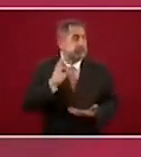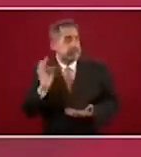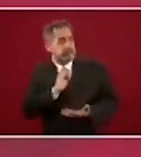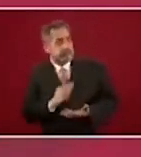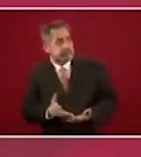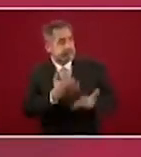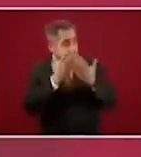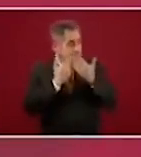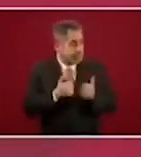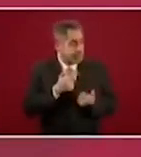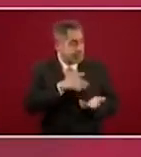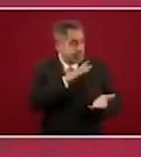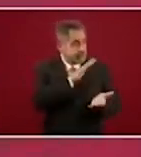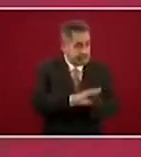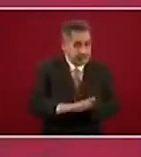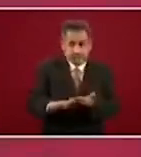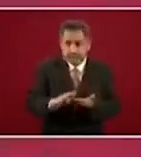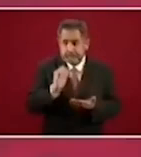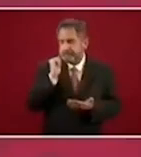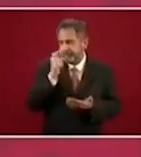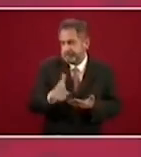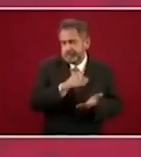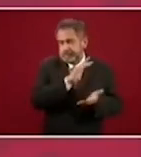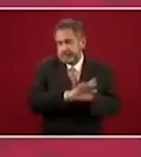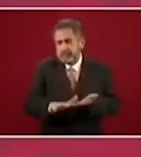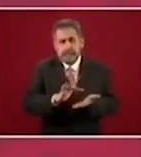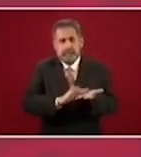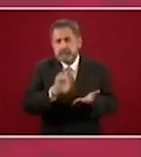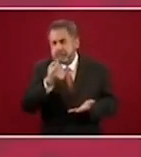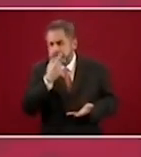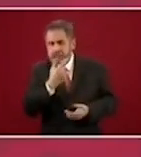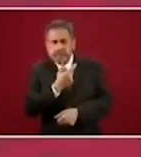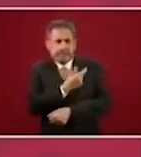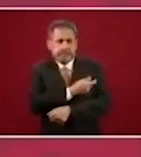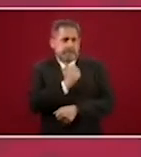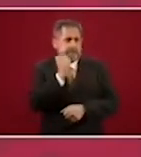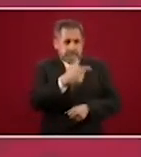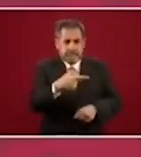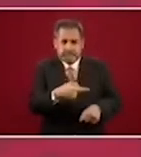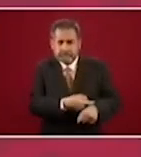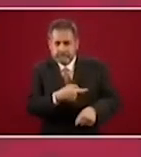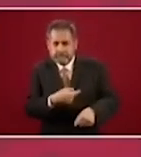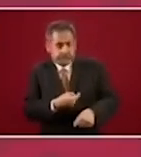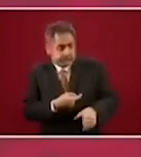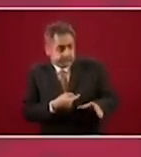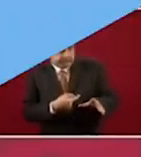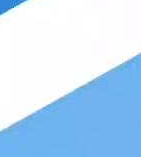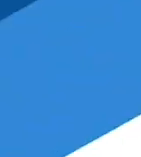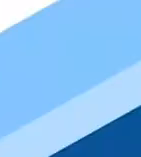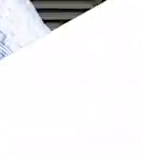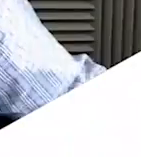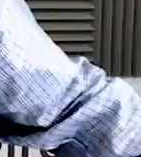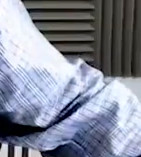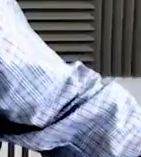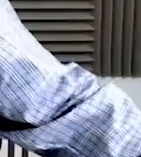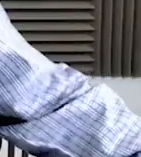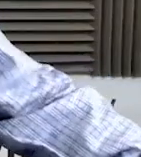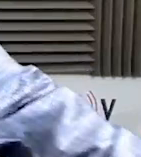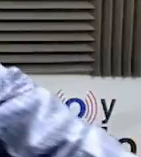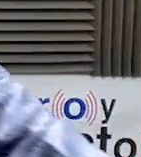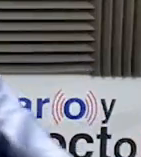de medicamentos o cualquier otro insumo para la salud en alguna institución, podemos reemplazarlo. Porque es